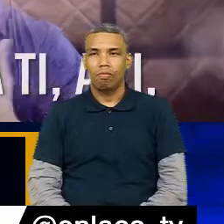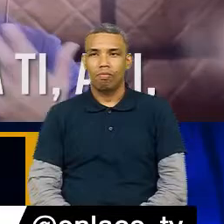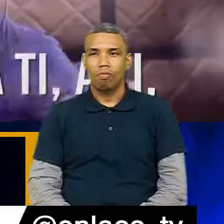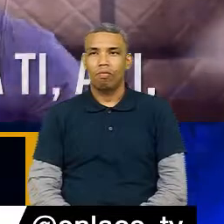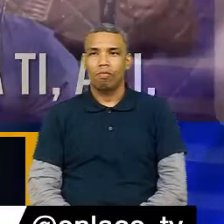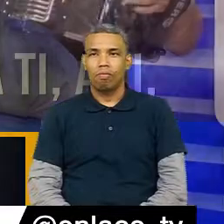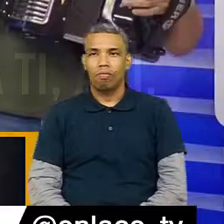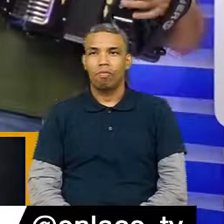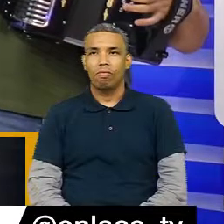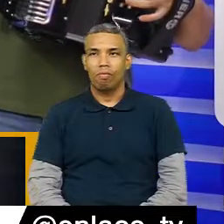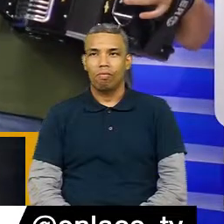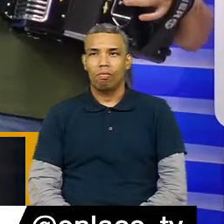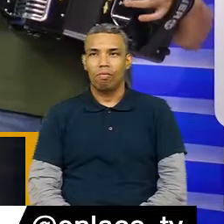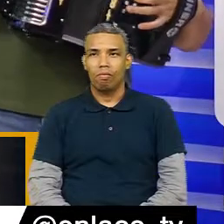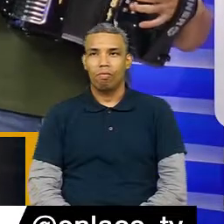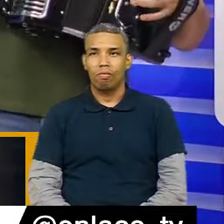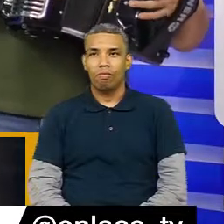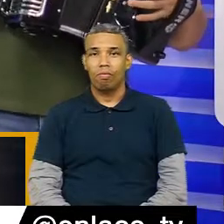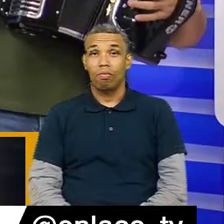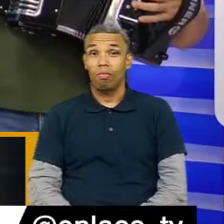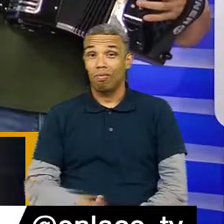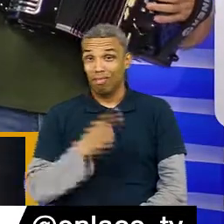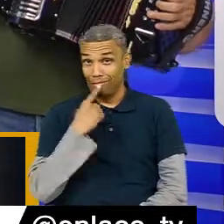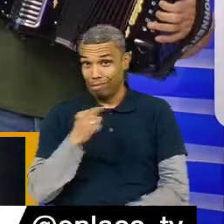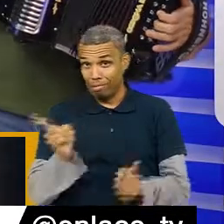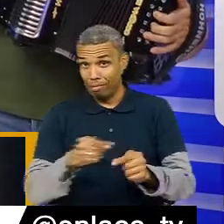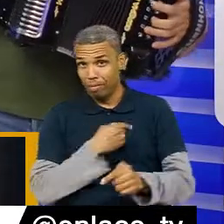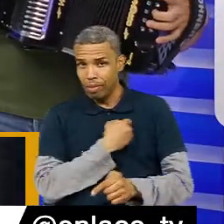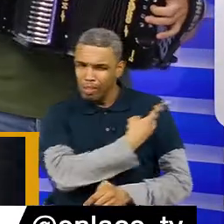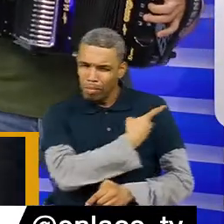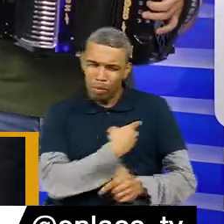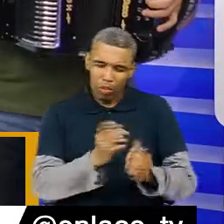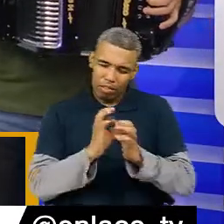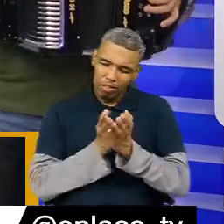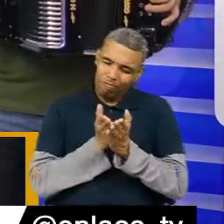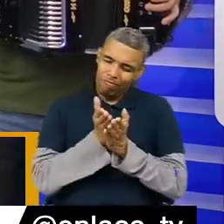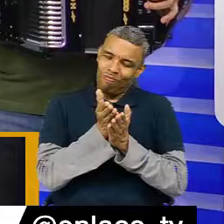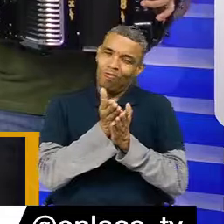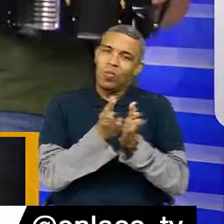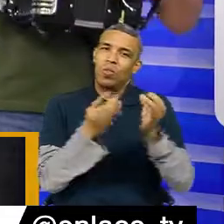mejor que me ha pasado a mí.